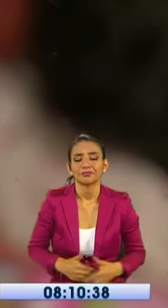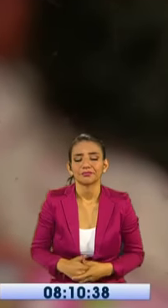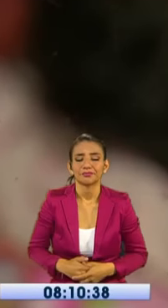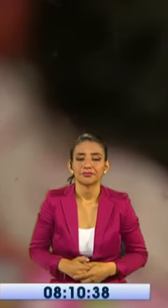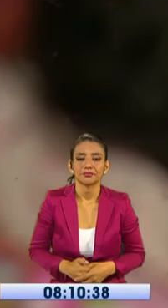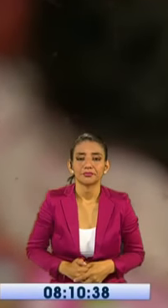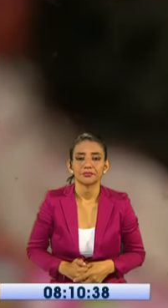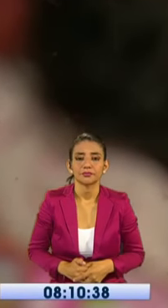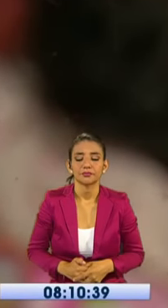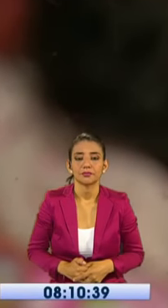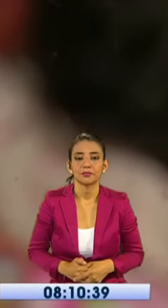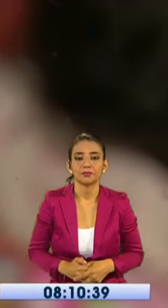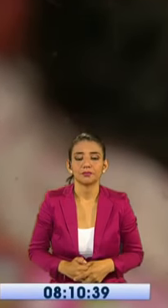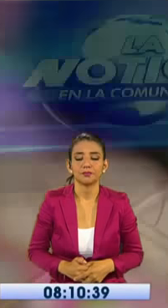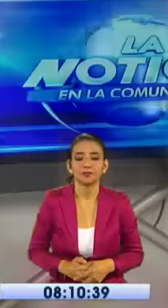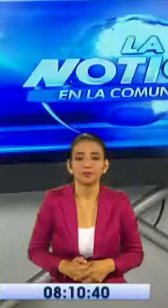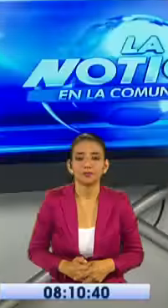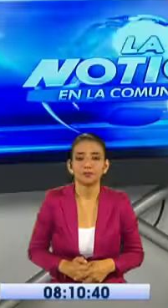José Morales.